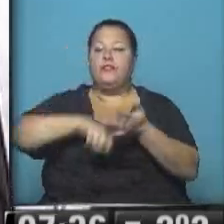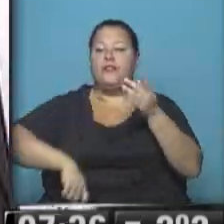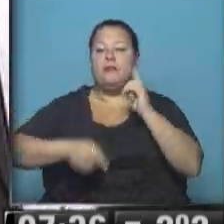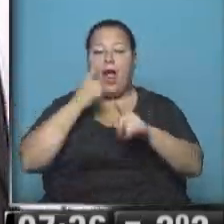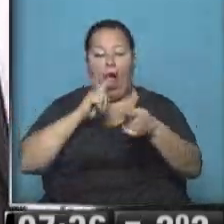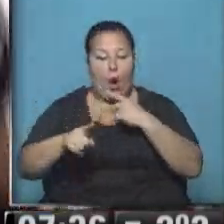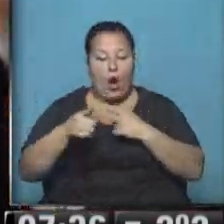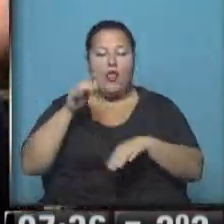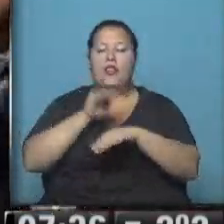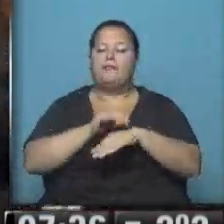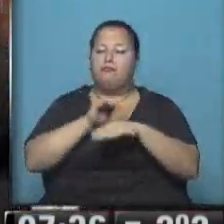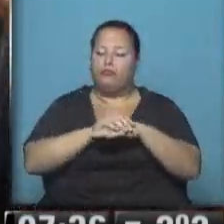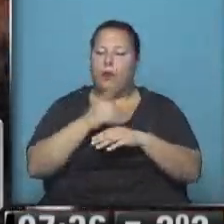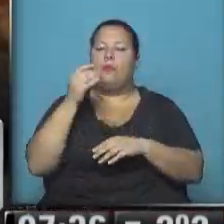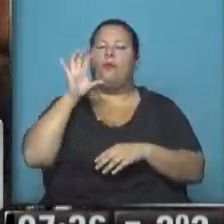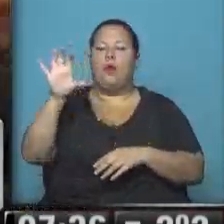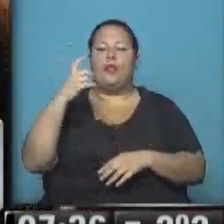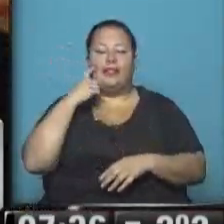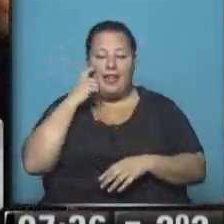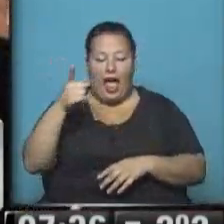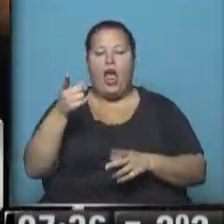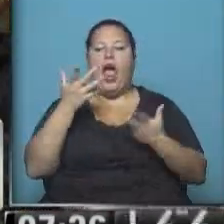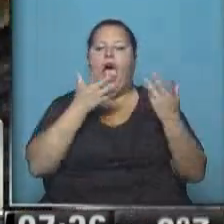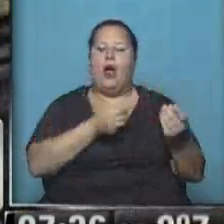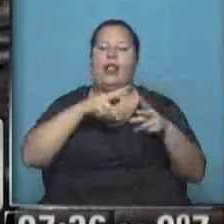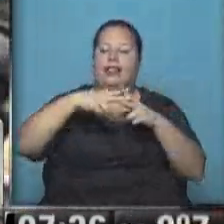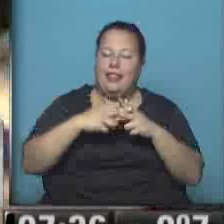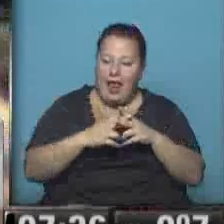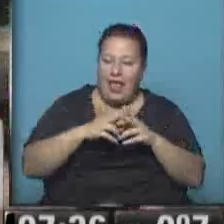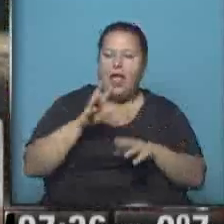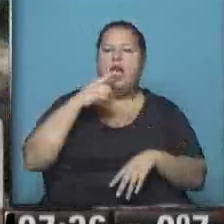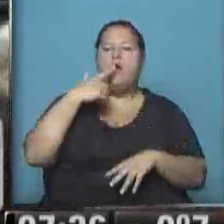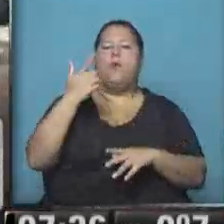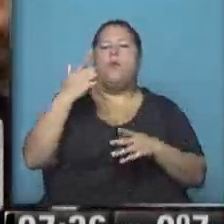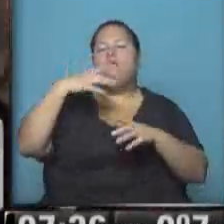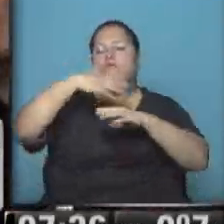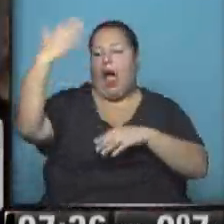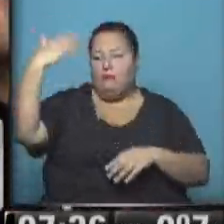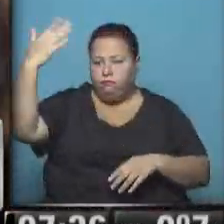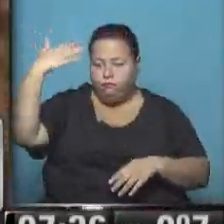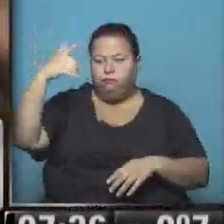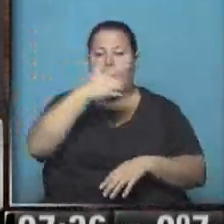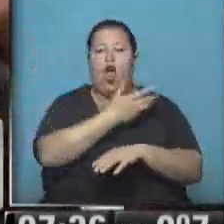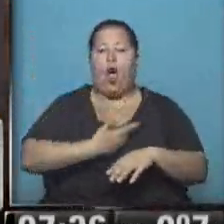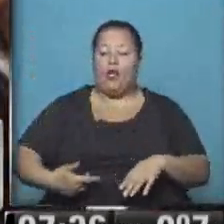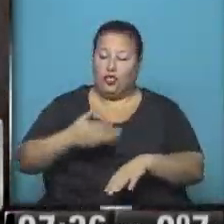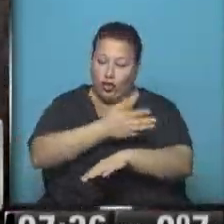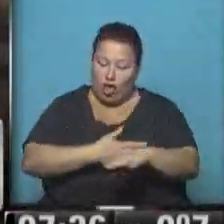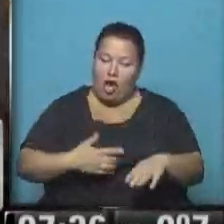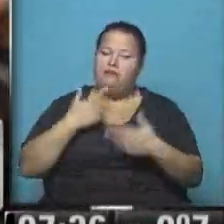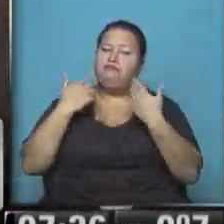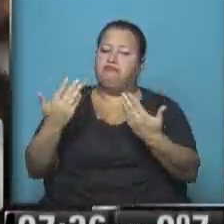acuerdo un compromiso por la provincia un acuerdo de asistencia técnica fue un acto en donde el gobernador